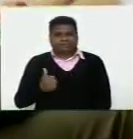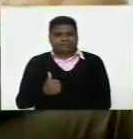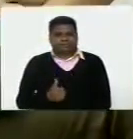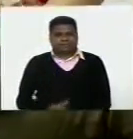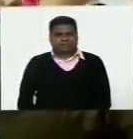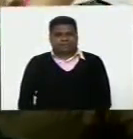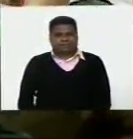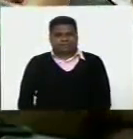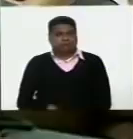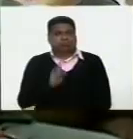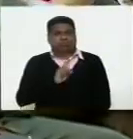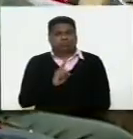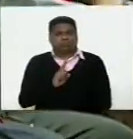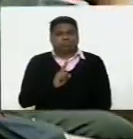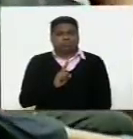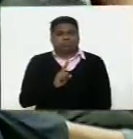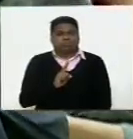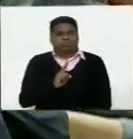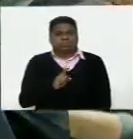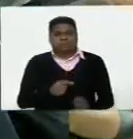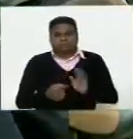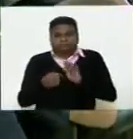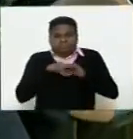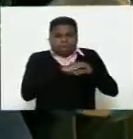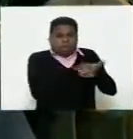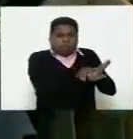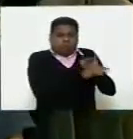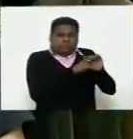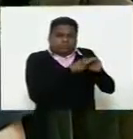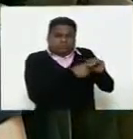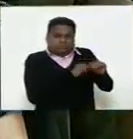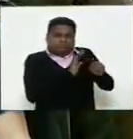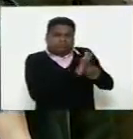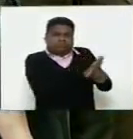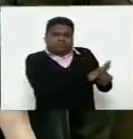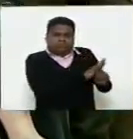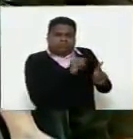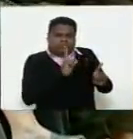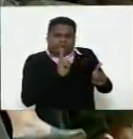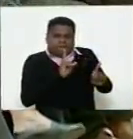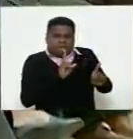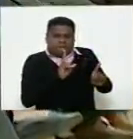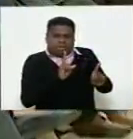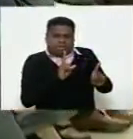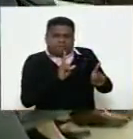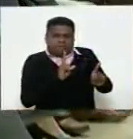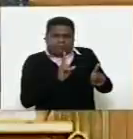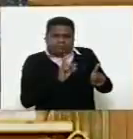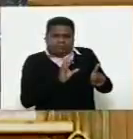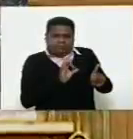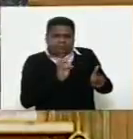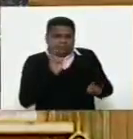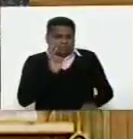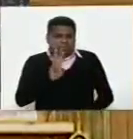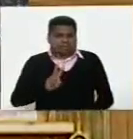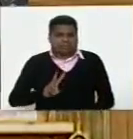invisibilizado y castigado y escondido por el patriarcado.